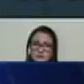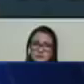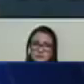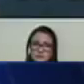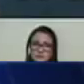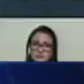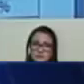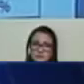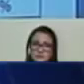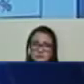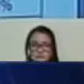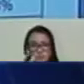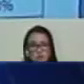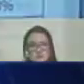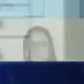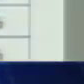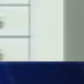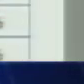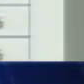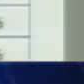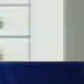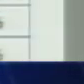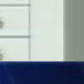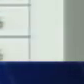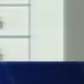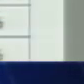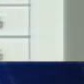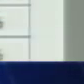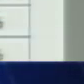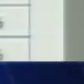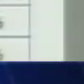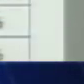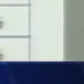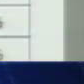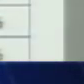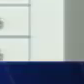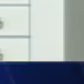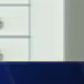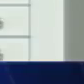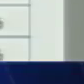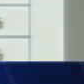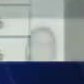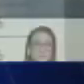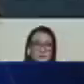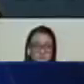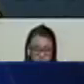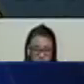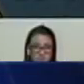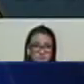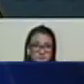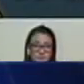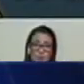obtuvo algo así como el 9-10% del total de los votos. Es decir, ni que se hubieran unido